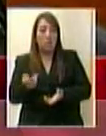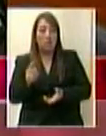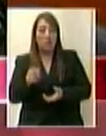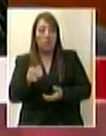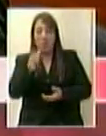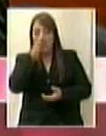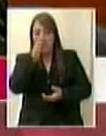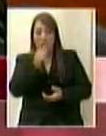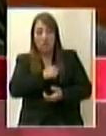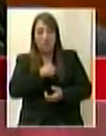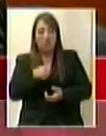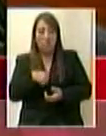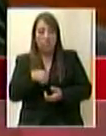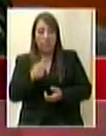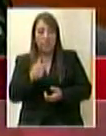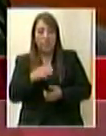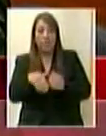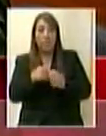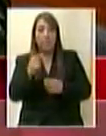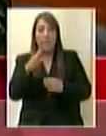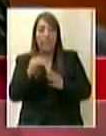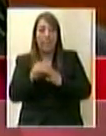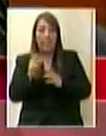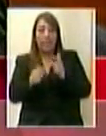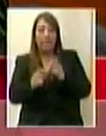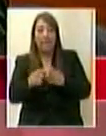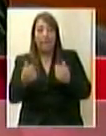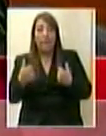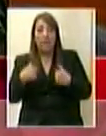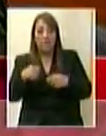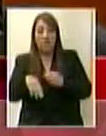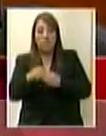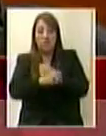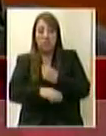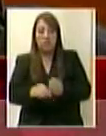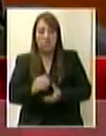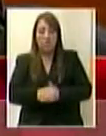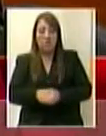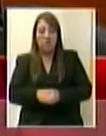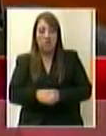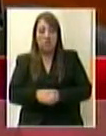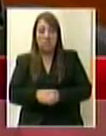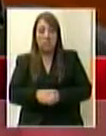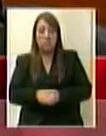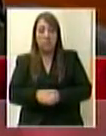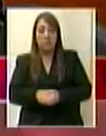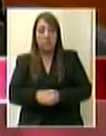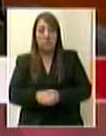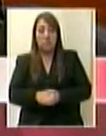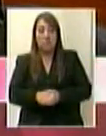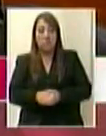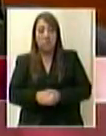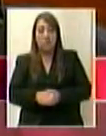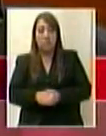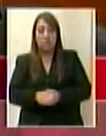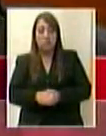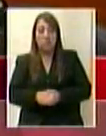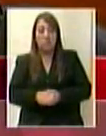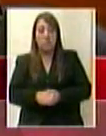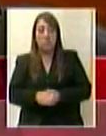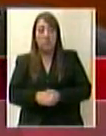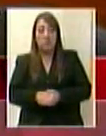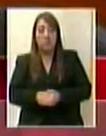es una burla señor a los millones de usuarios que tenemos en el país porque